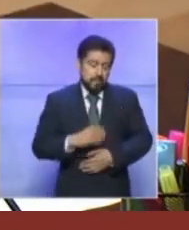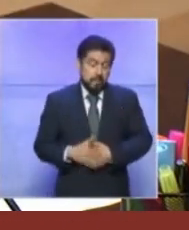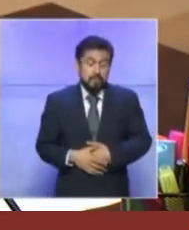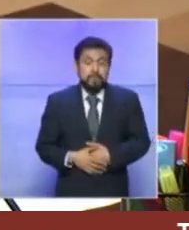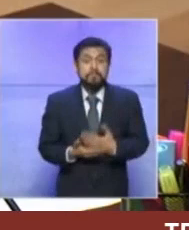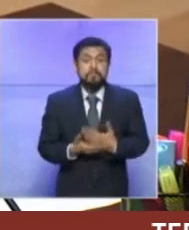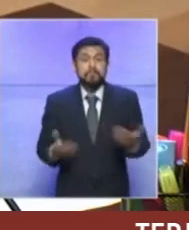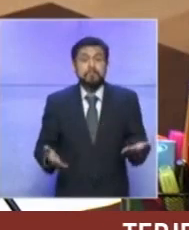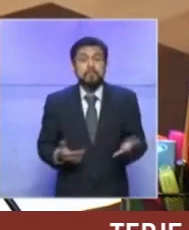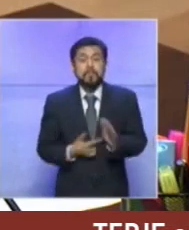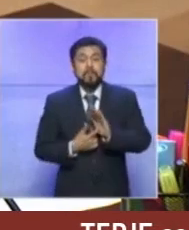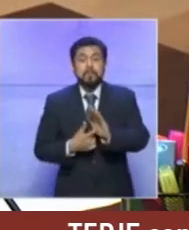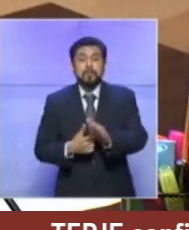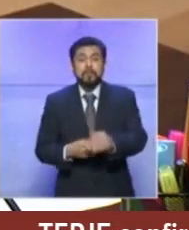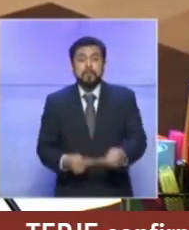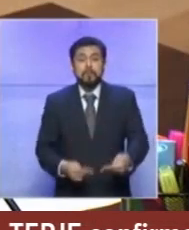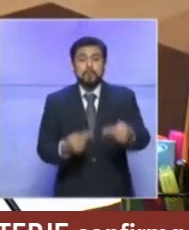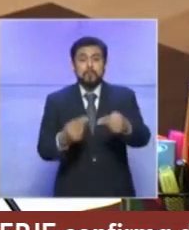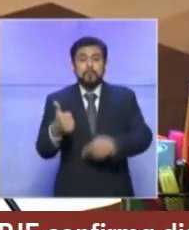de reconsideración